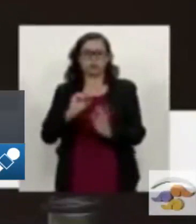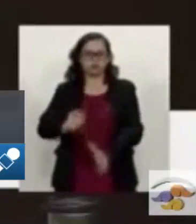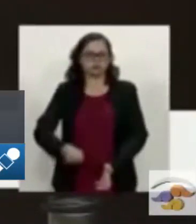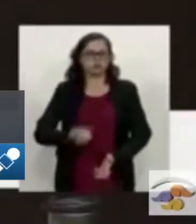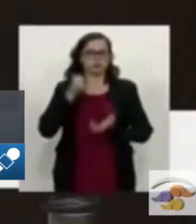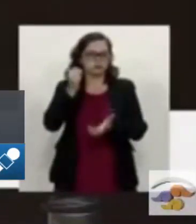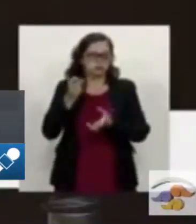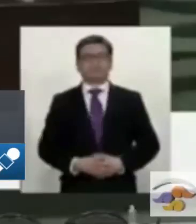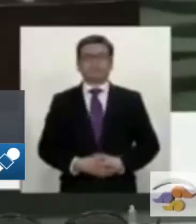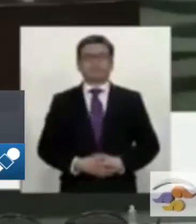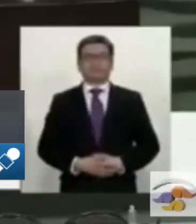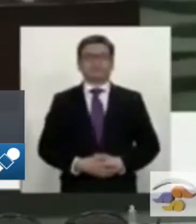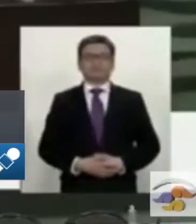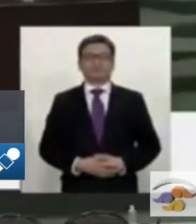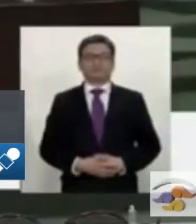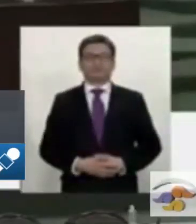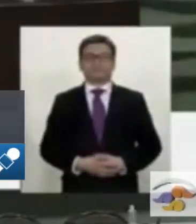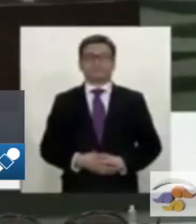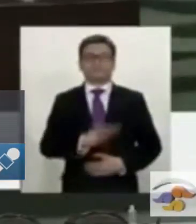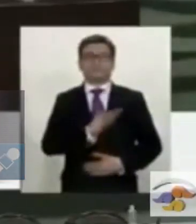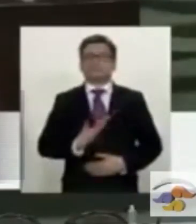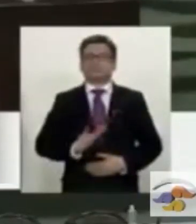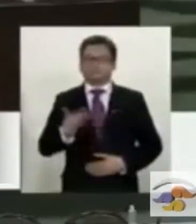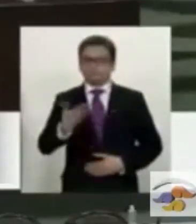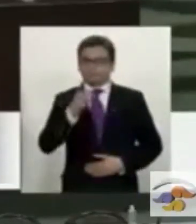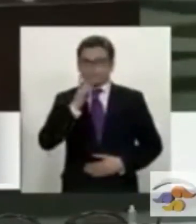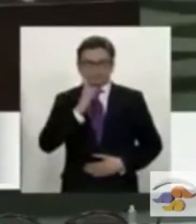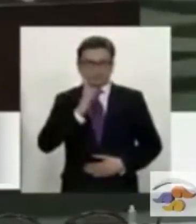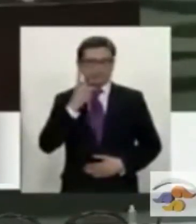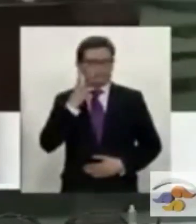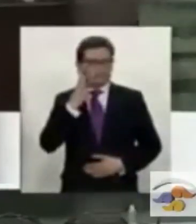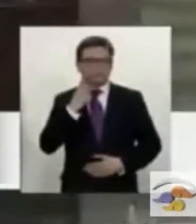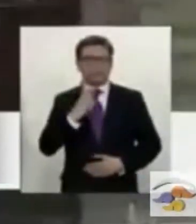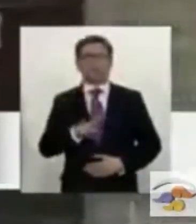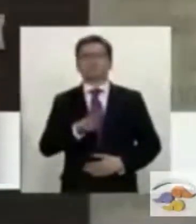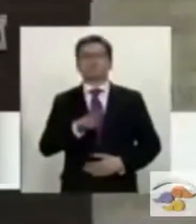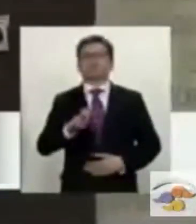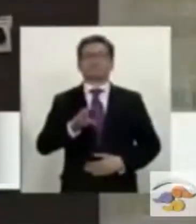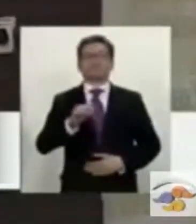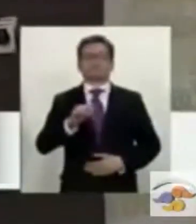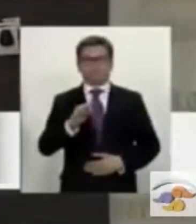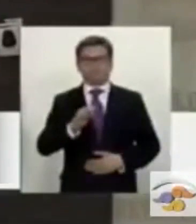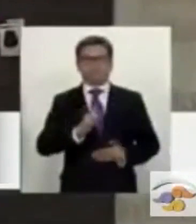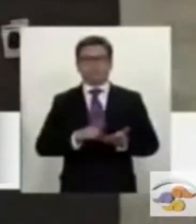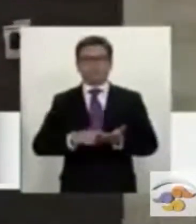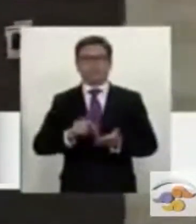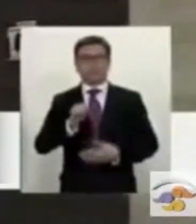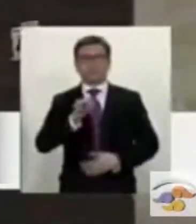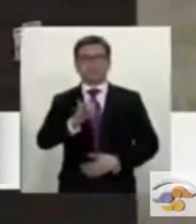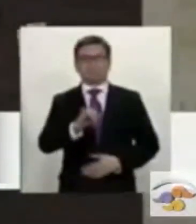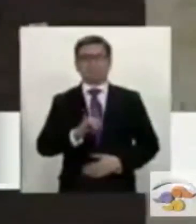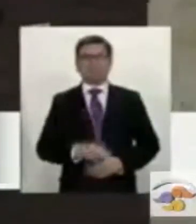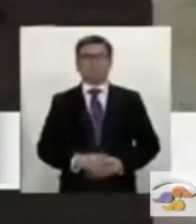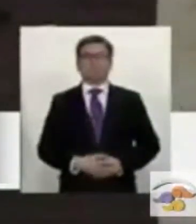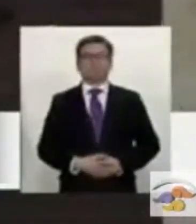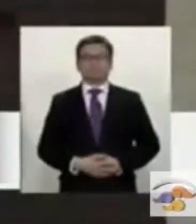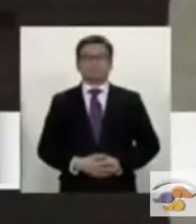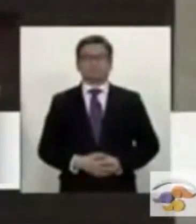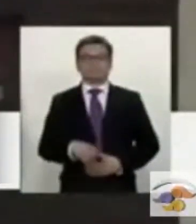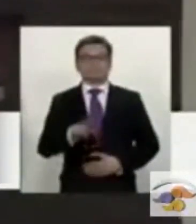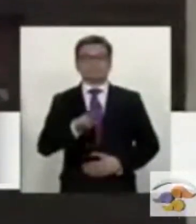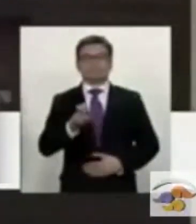de la federación durante la sesión extraordinaria a finales de julio cuando se aprobó en la cámara de diputados todos los grupos